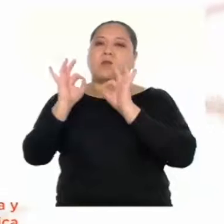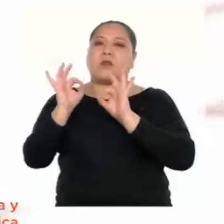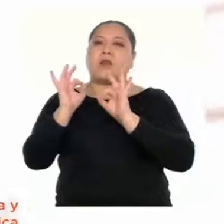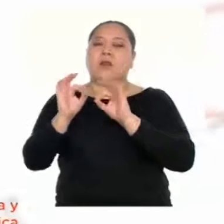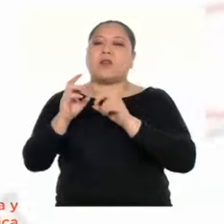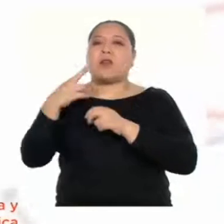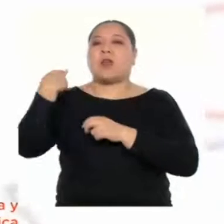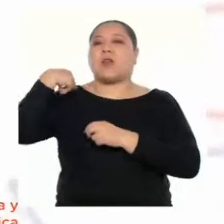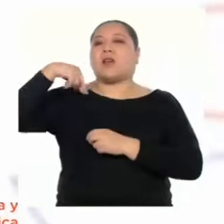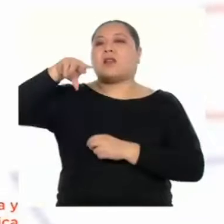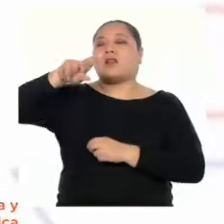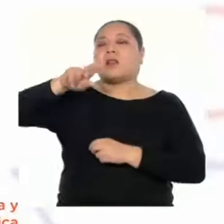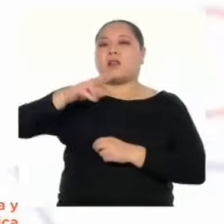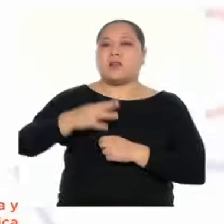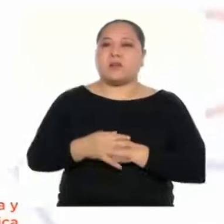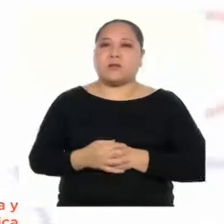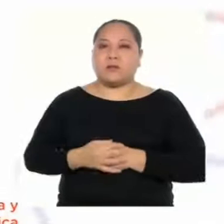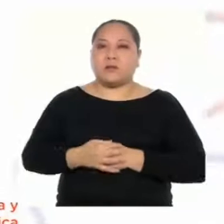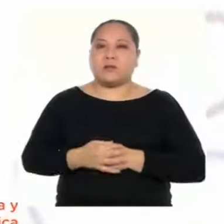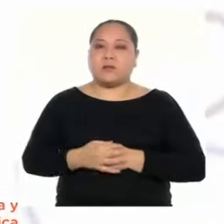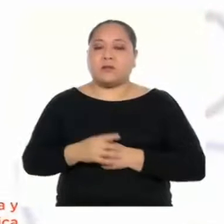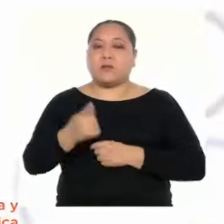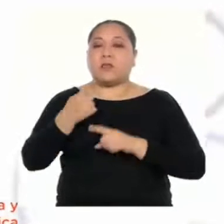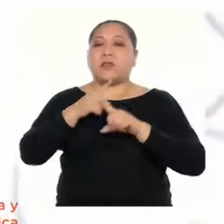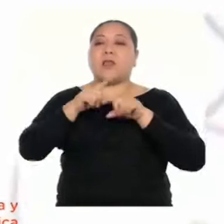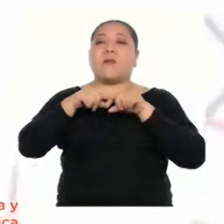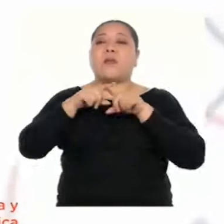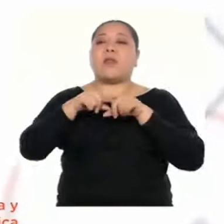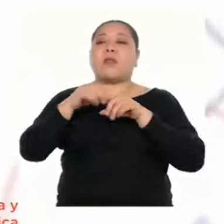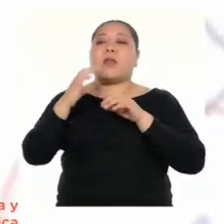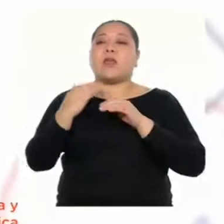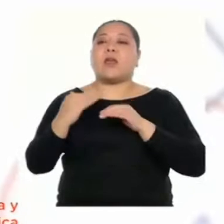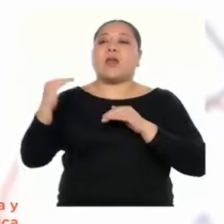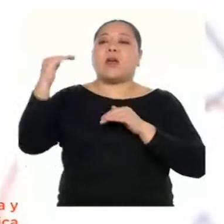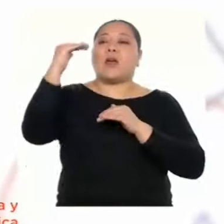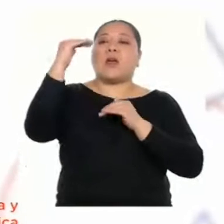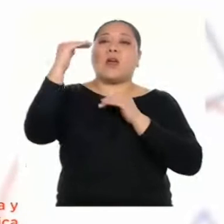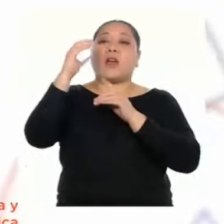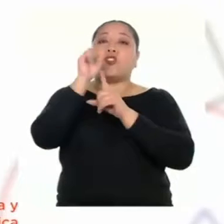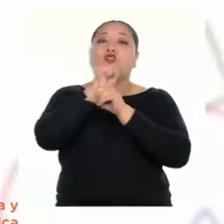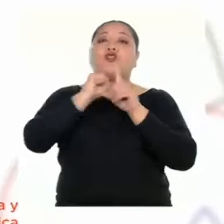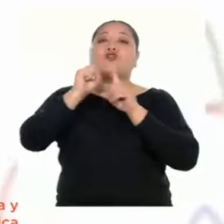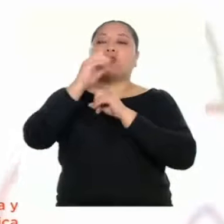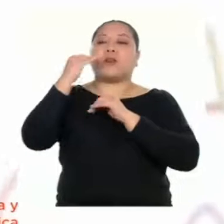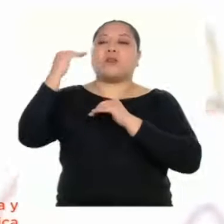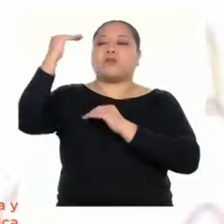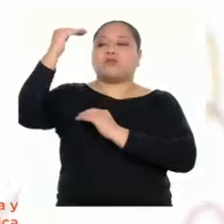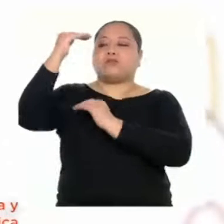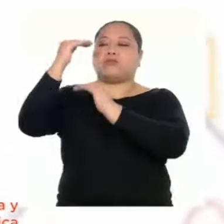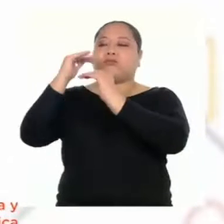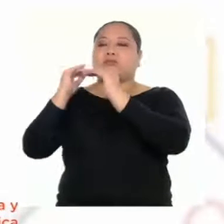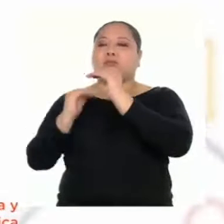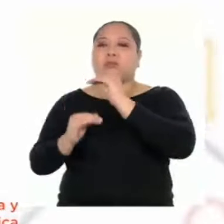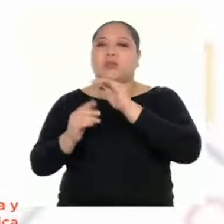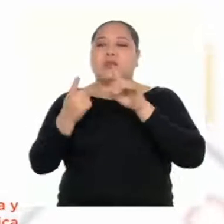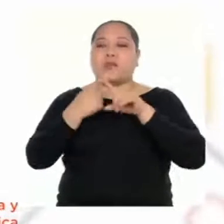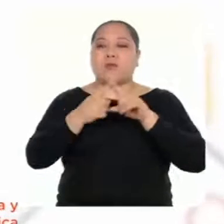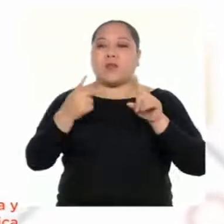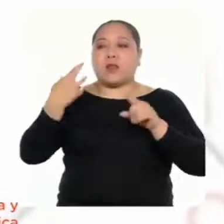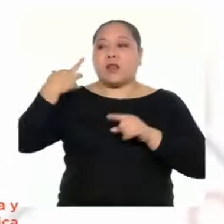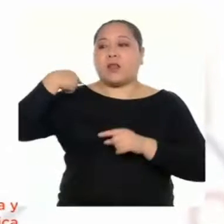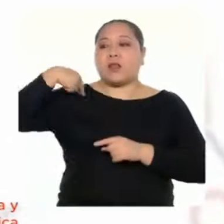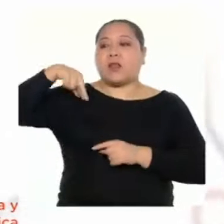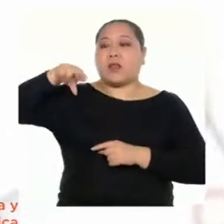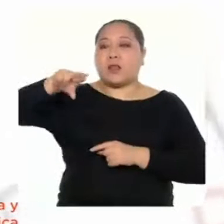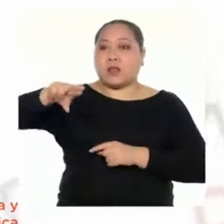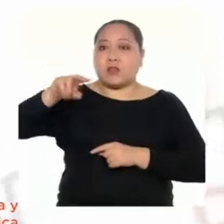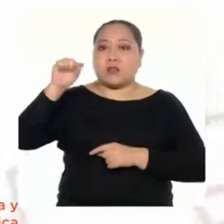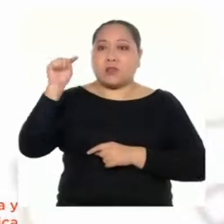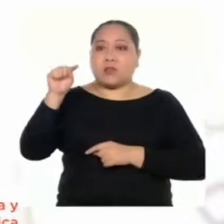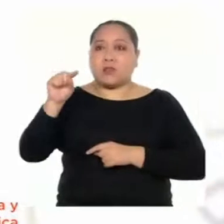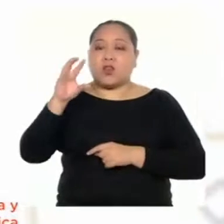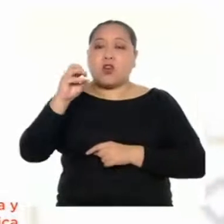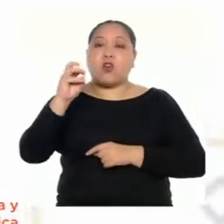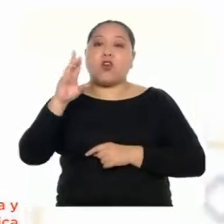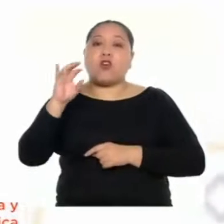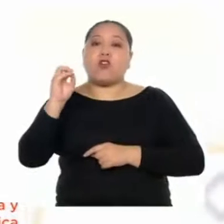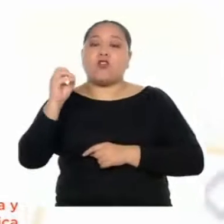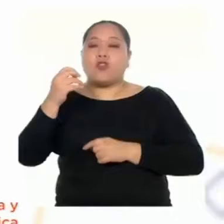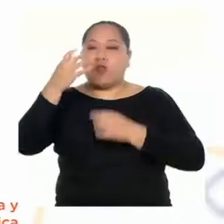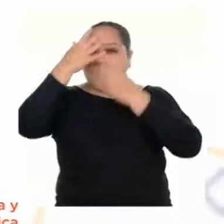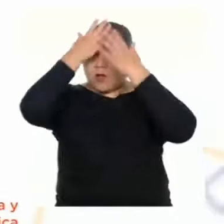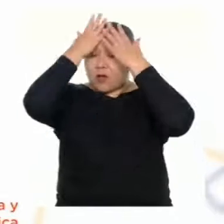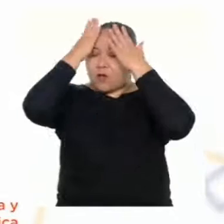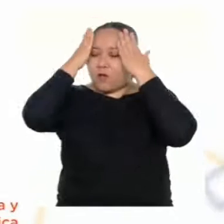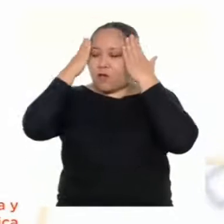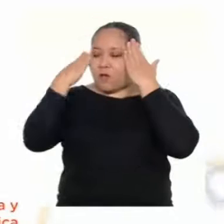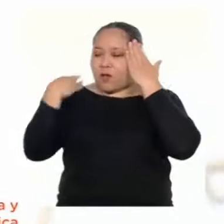calidades religiosas, según clase social, dando lugar a la distinción entre las religiosas conventuales de coro y